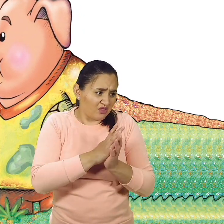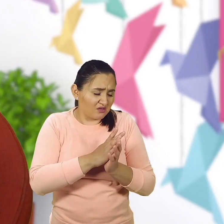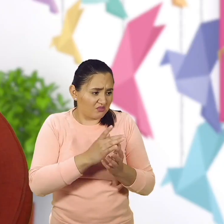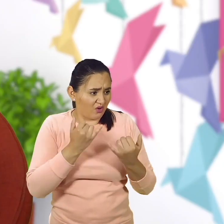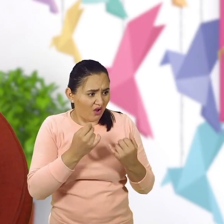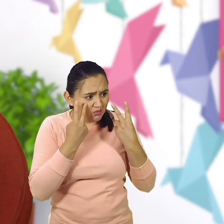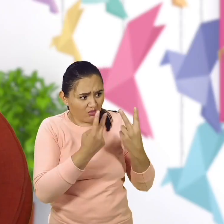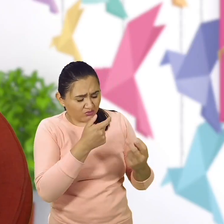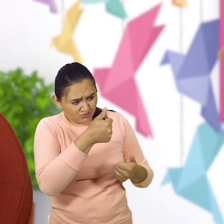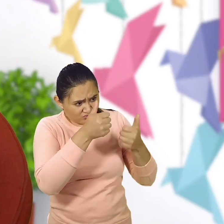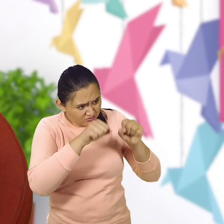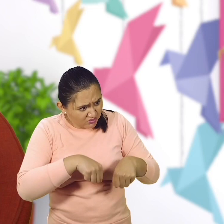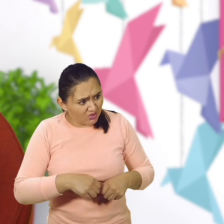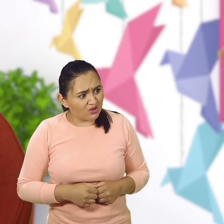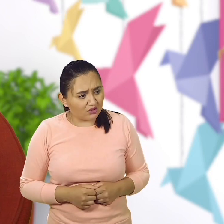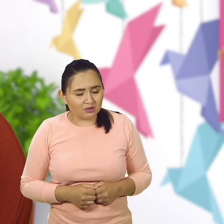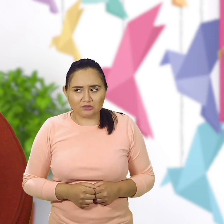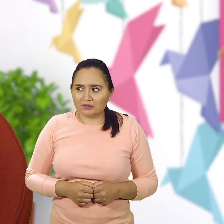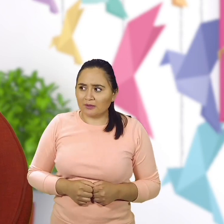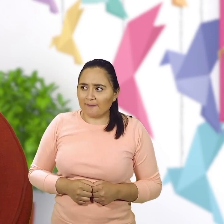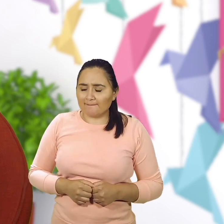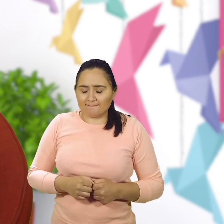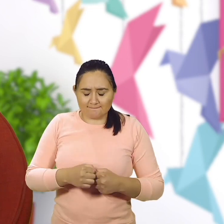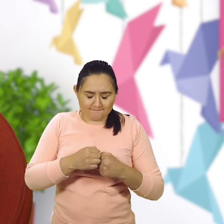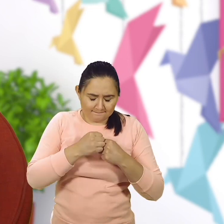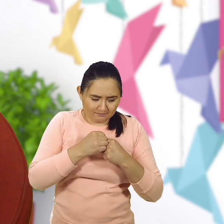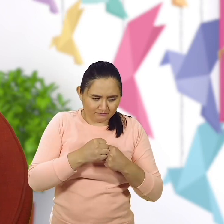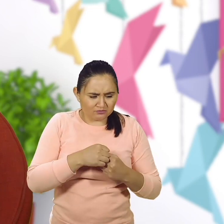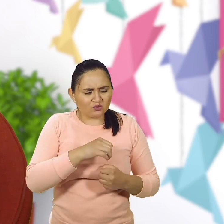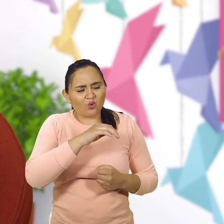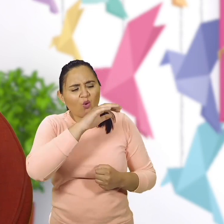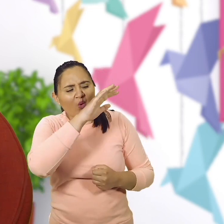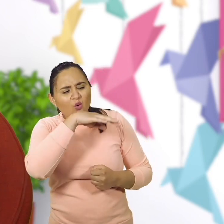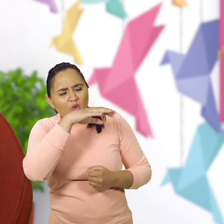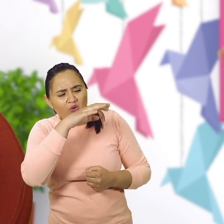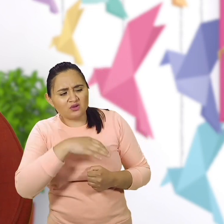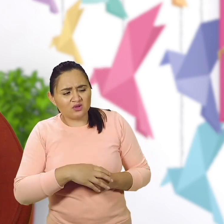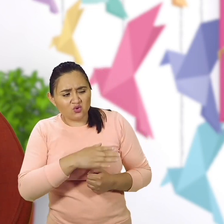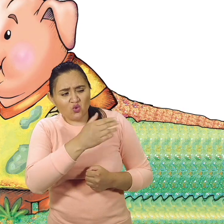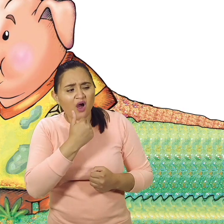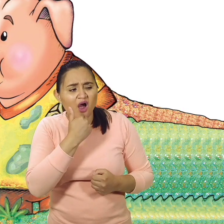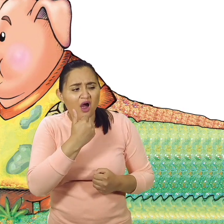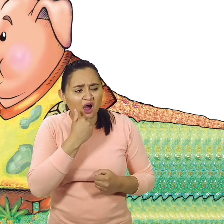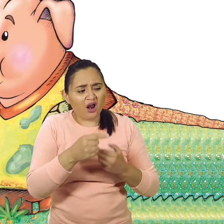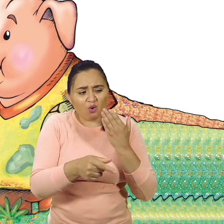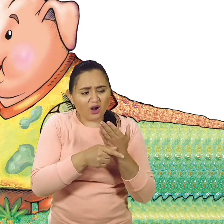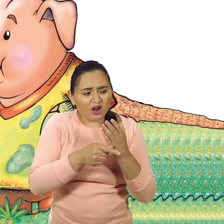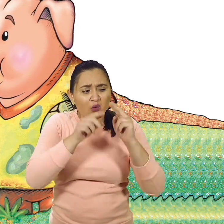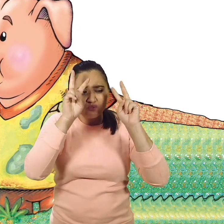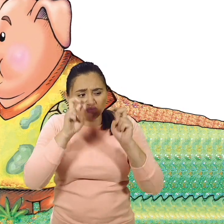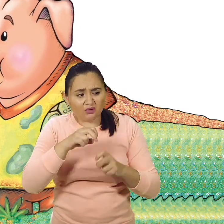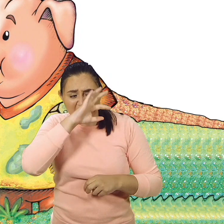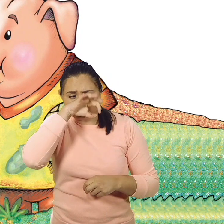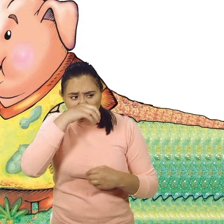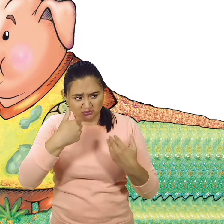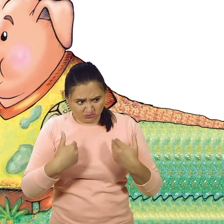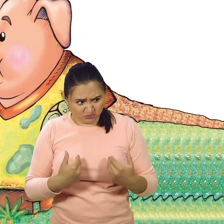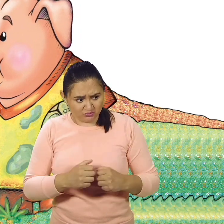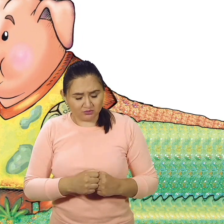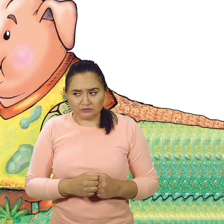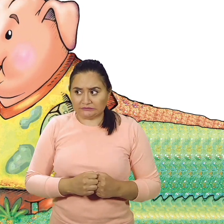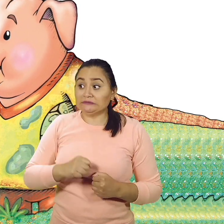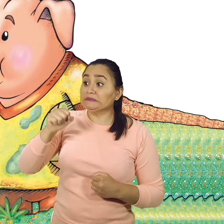leer». Bruno no se atrevió a responderle nada. Entonces, Celestino continuó. «¿Tienes algún libro sobre